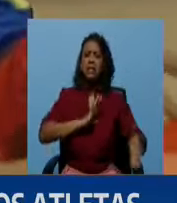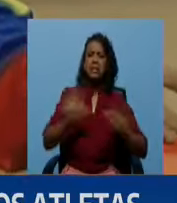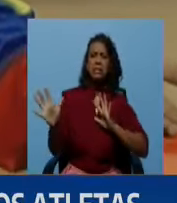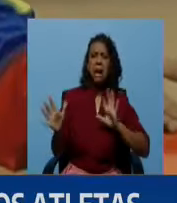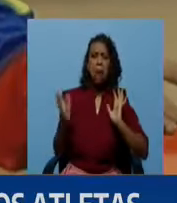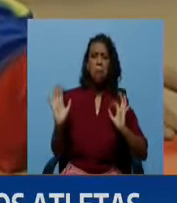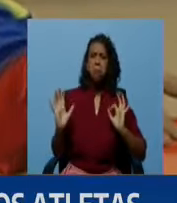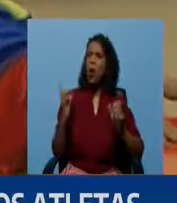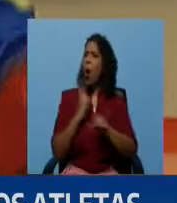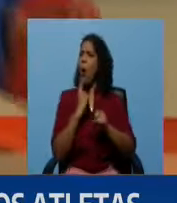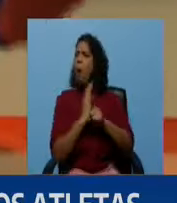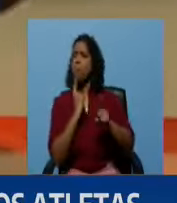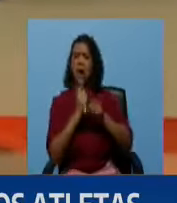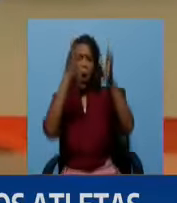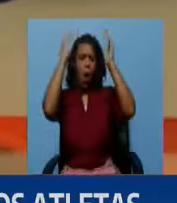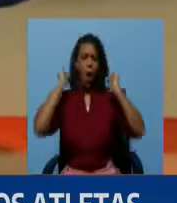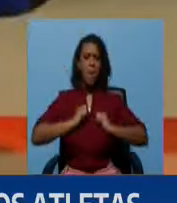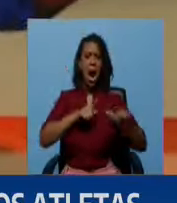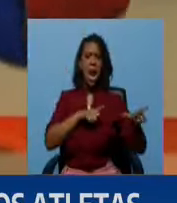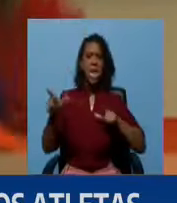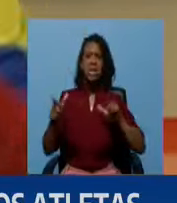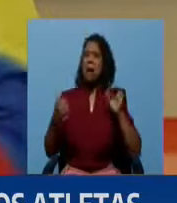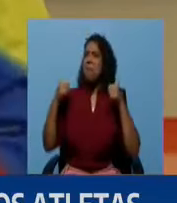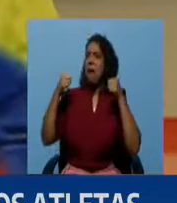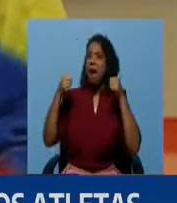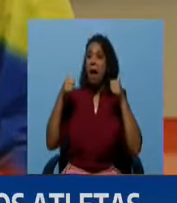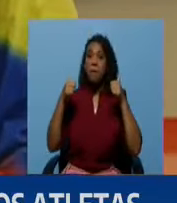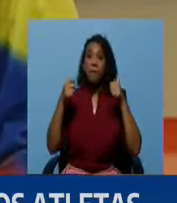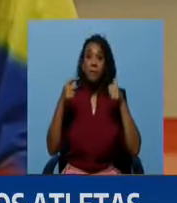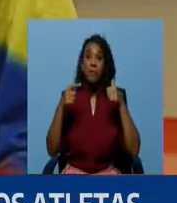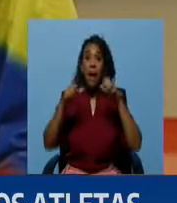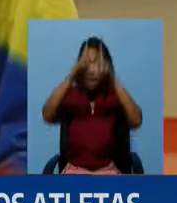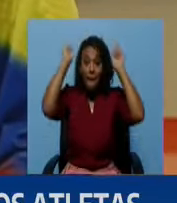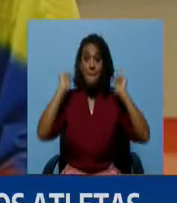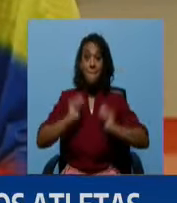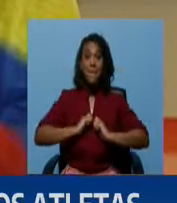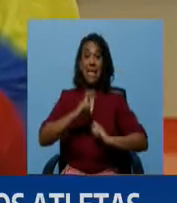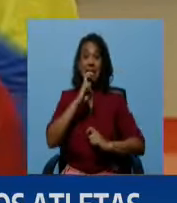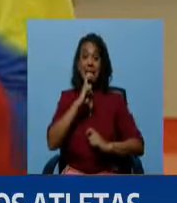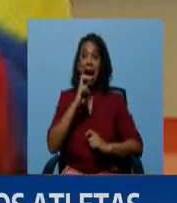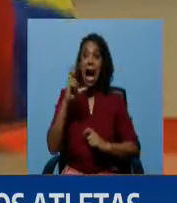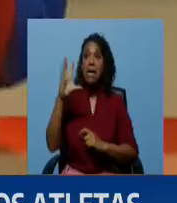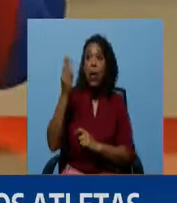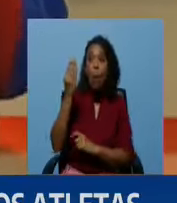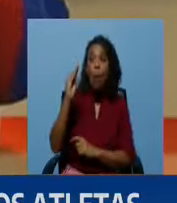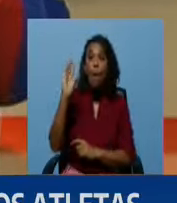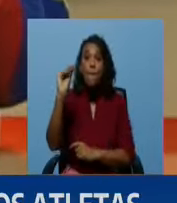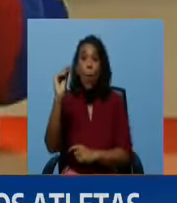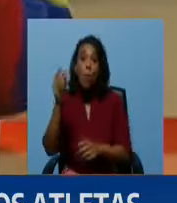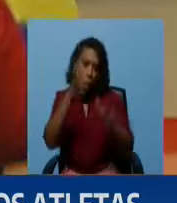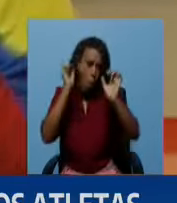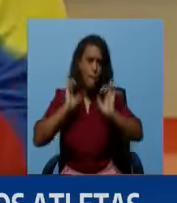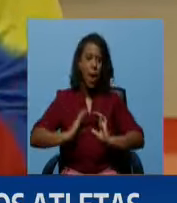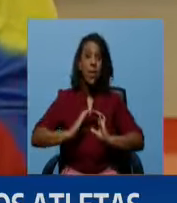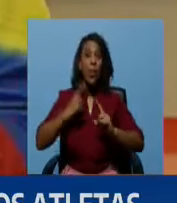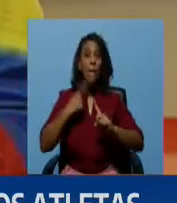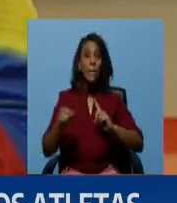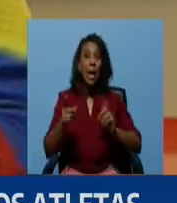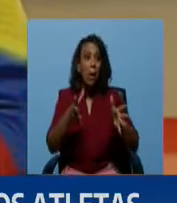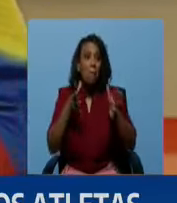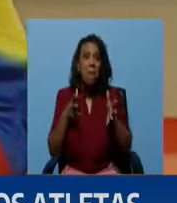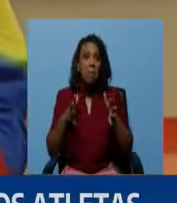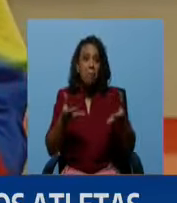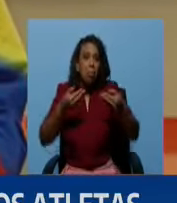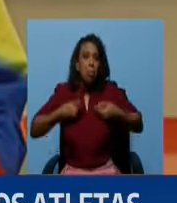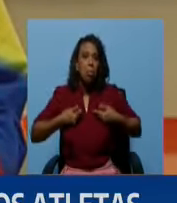o compites y listo, sales bien, pero no llegas a la medalla. La medalla es un premio, pero si el premio no